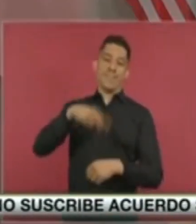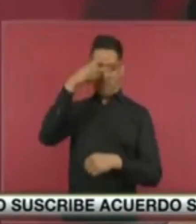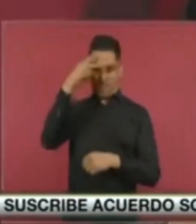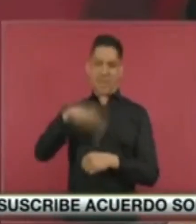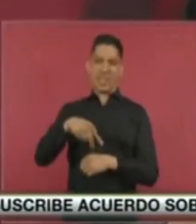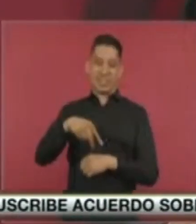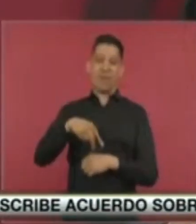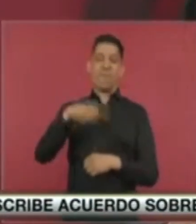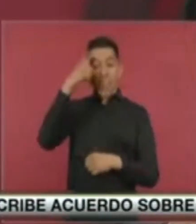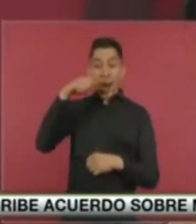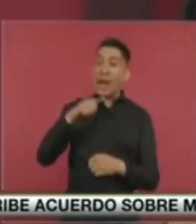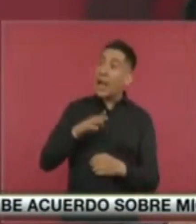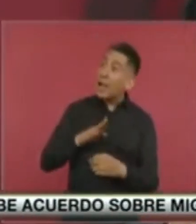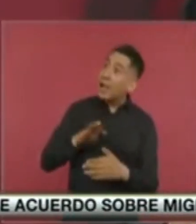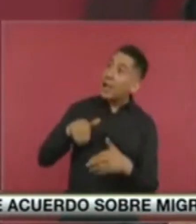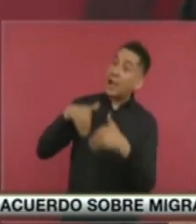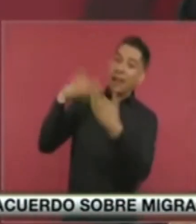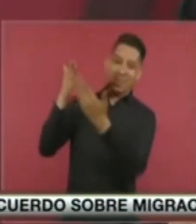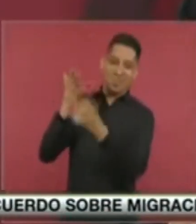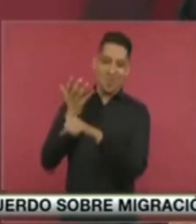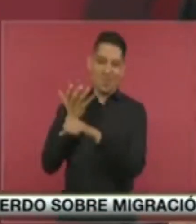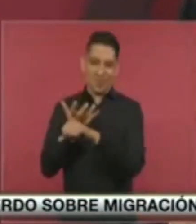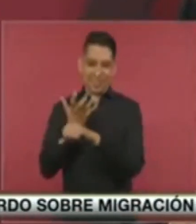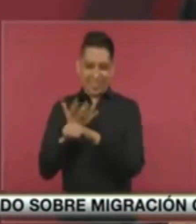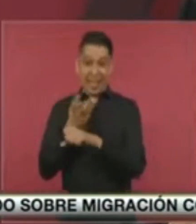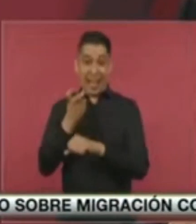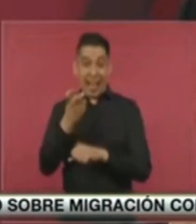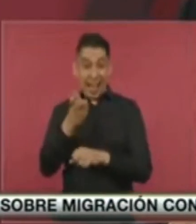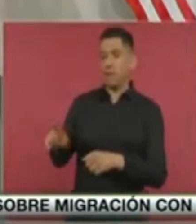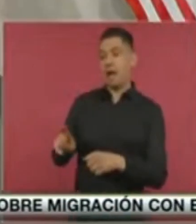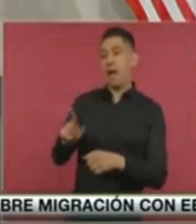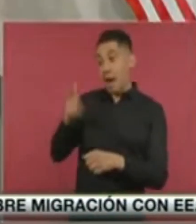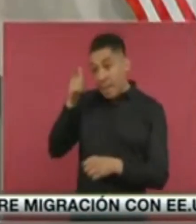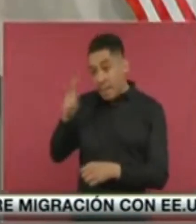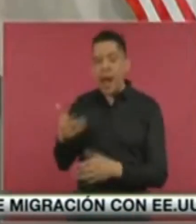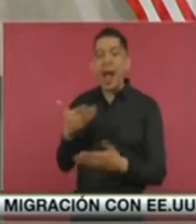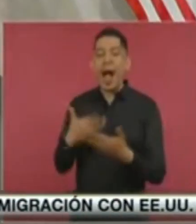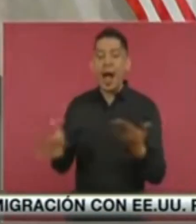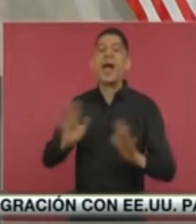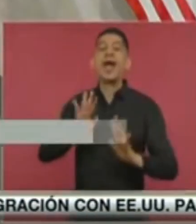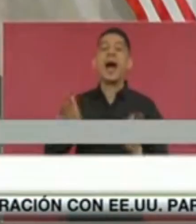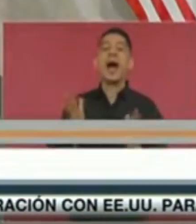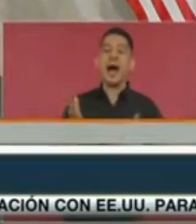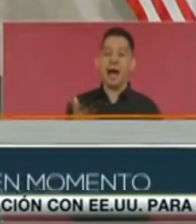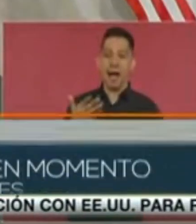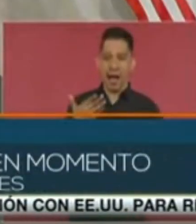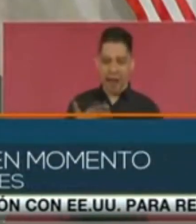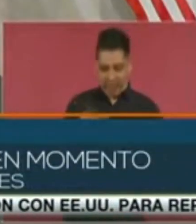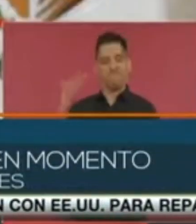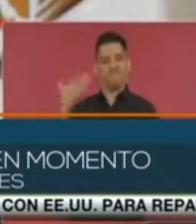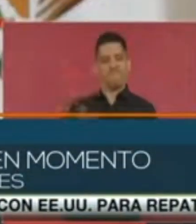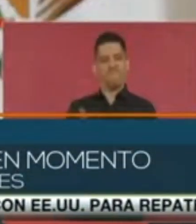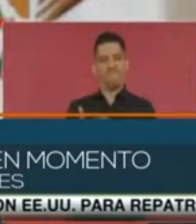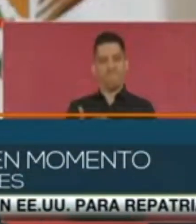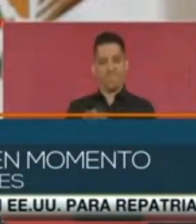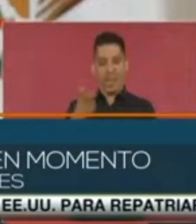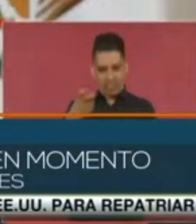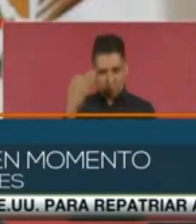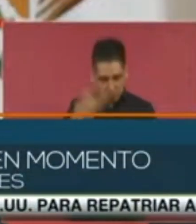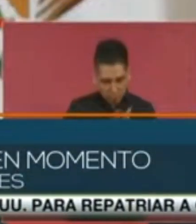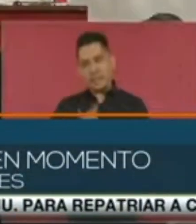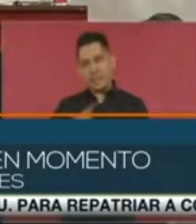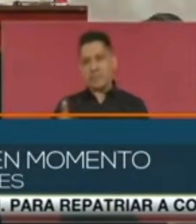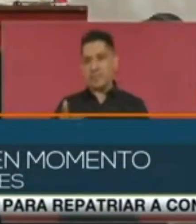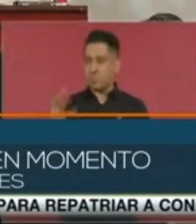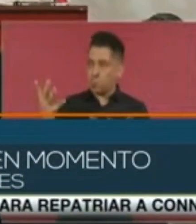esta conversación sobre desarrollo y sobre acciones que podamos tomar. Anthony Blinken reconoció el buen momento de las relaciones entre ambas